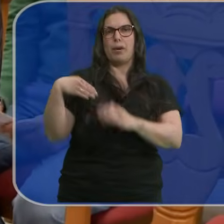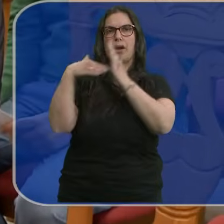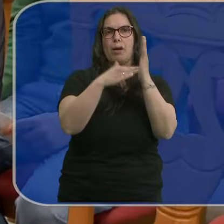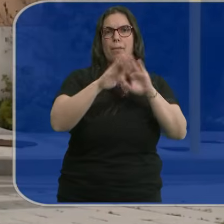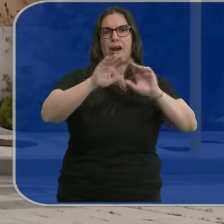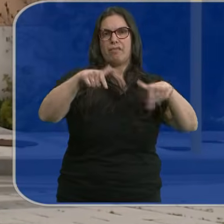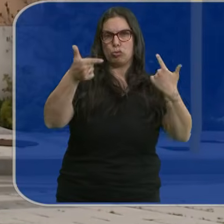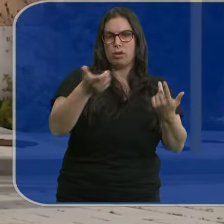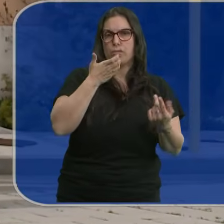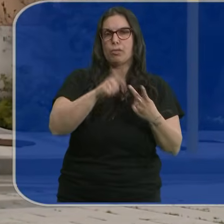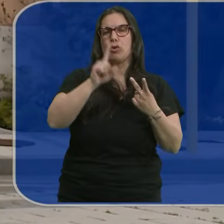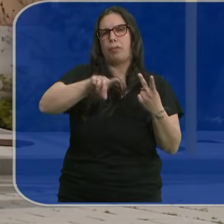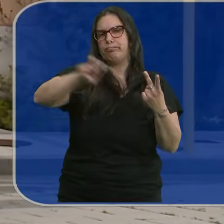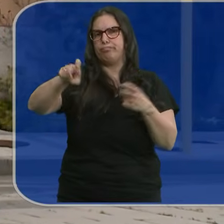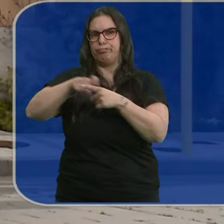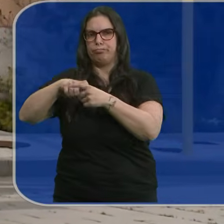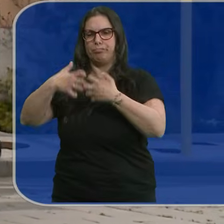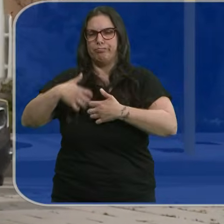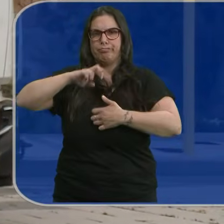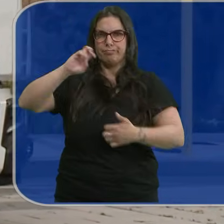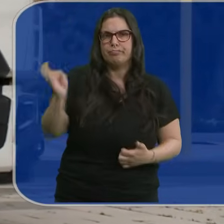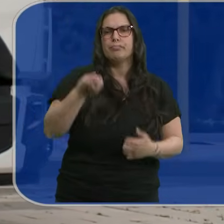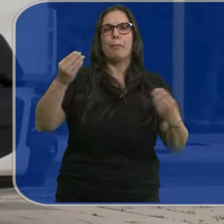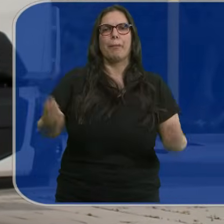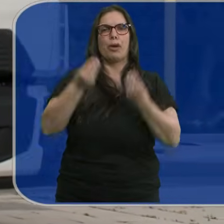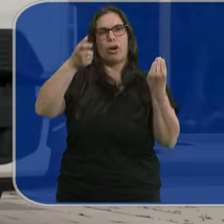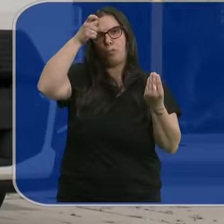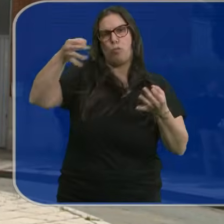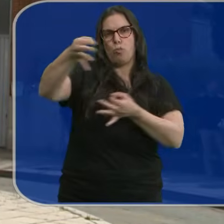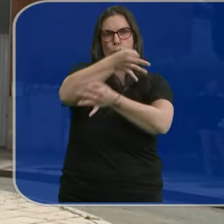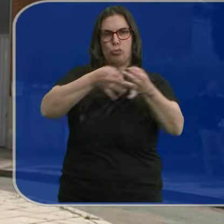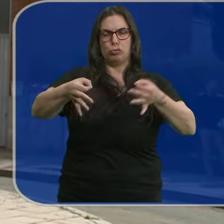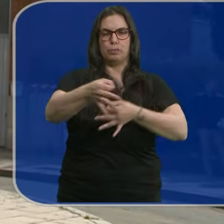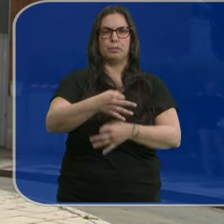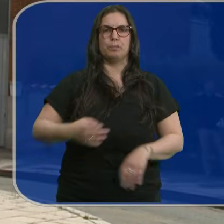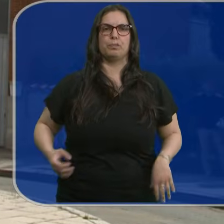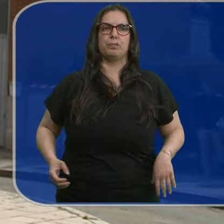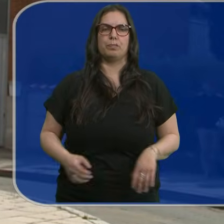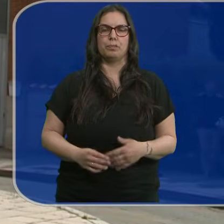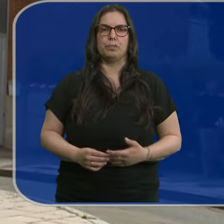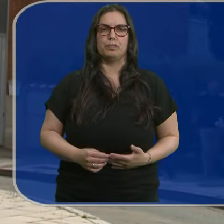de recogida de residuos y de otro tipo de maquinaria para mejorar los municipios.